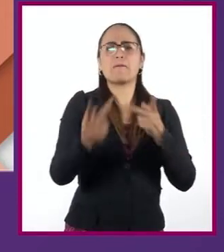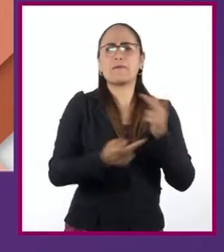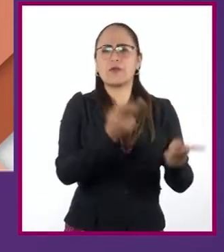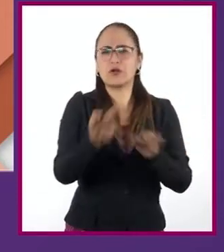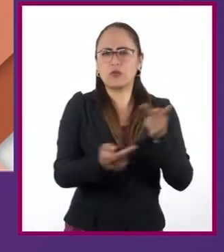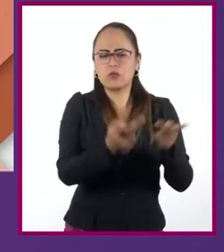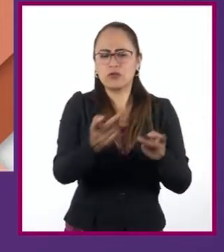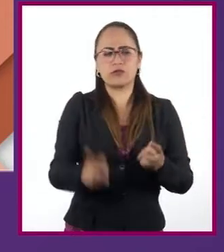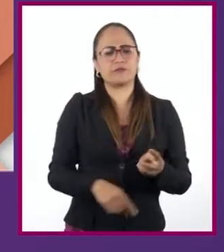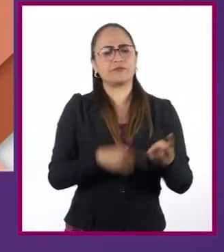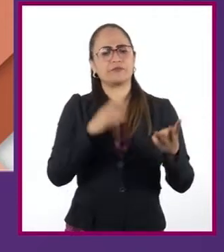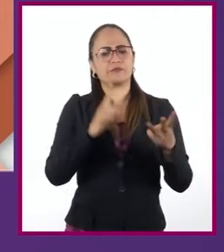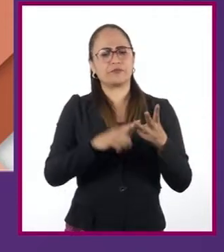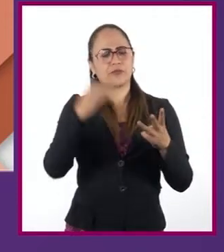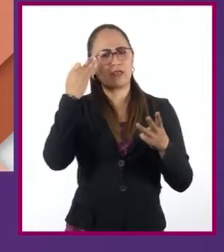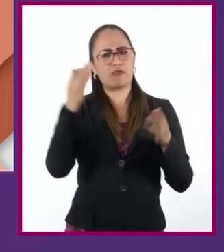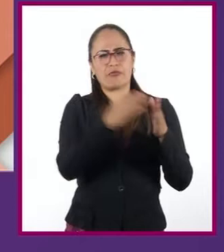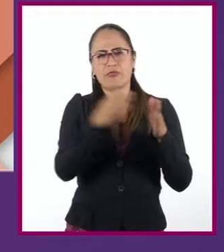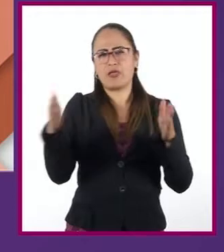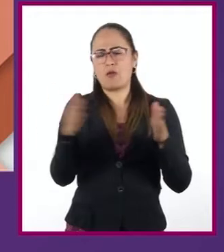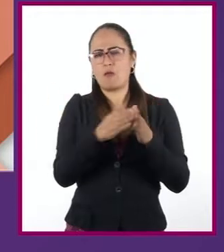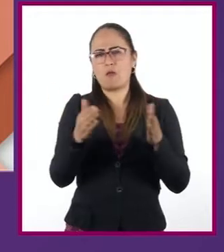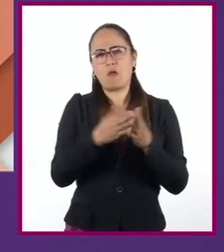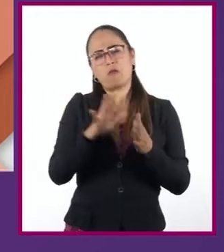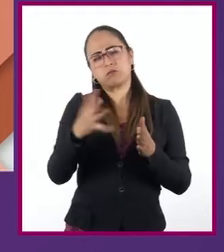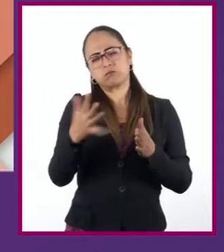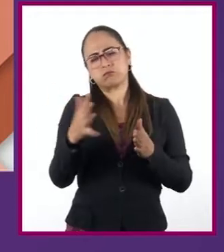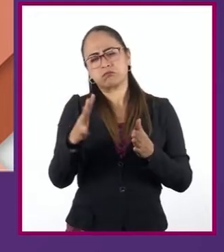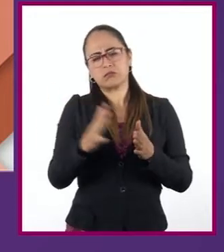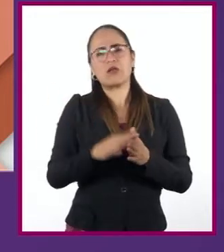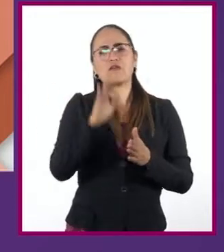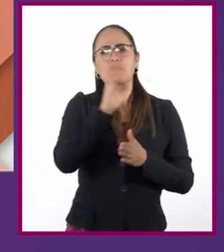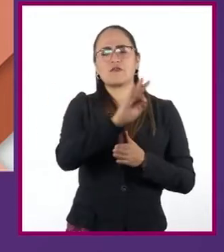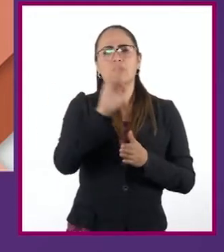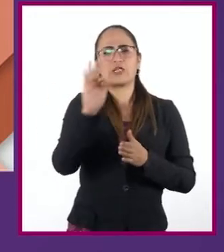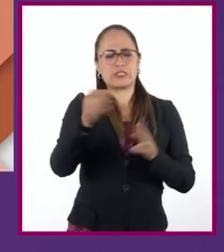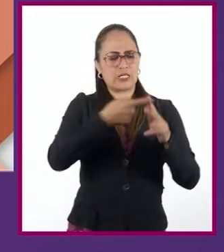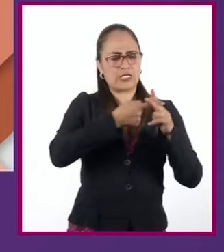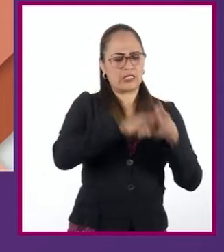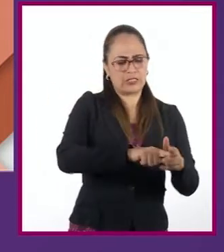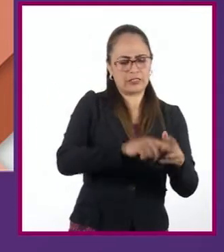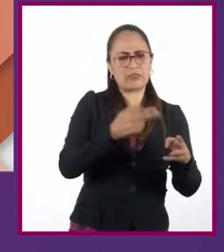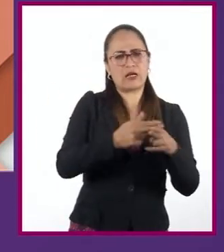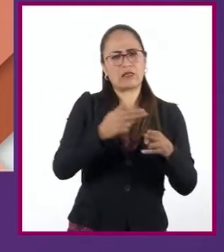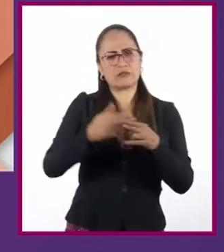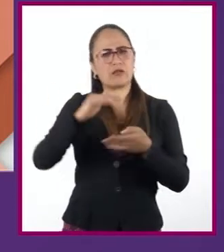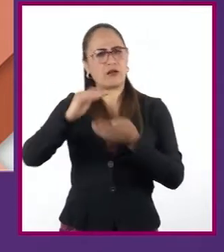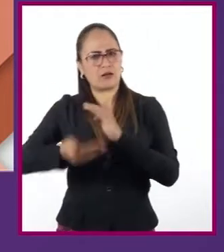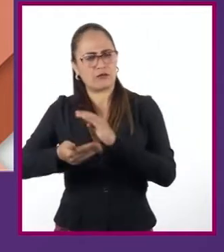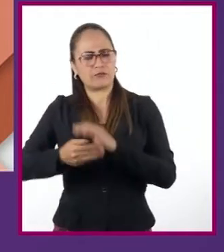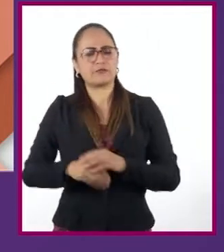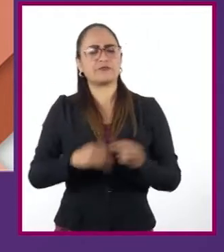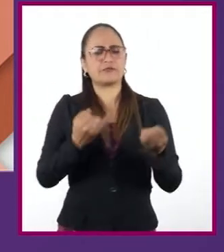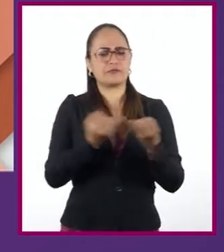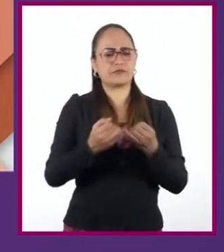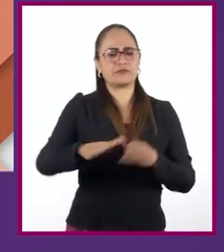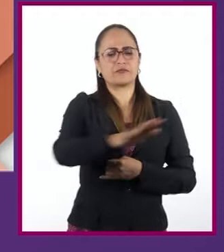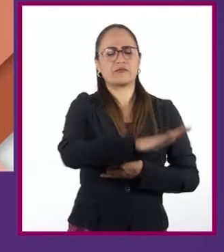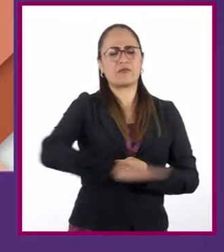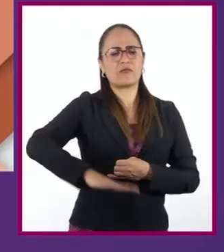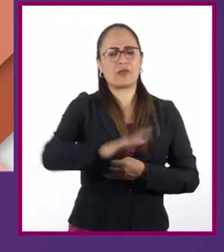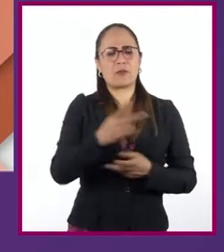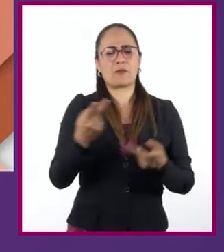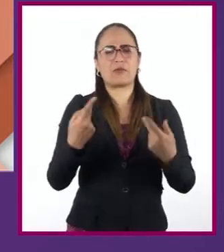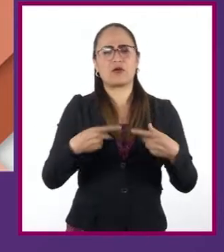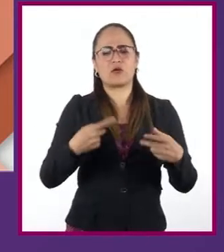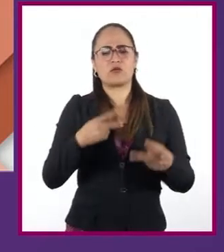encuesta, periodo de levantamiento, que corresponde a las fechas en que se aplicó la encuesta, y la población encuestada,